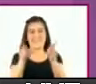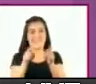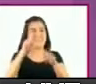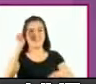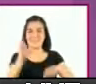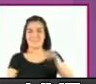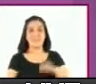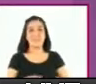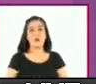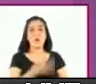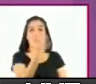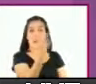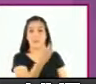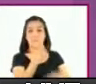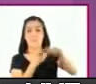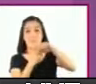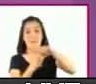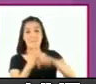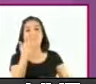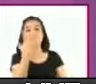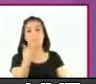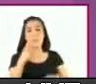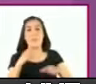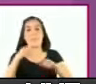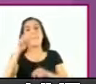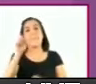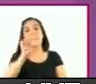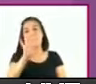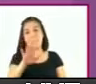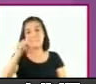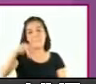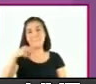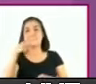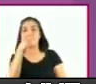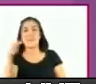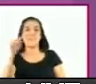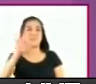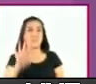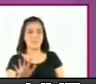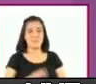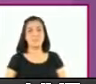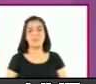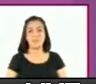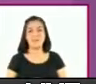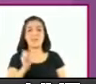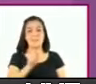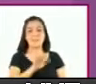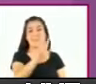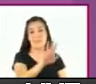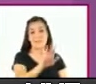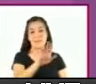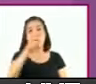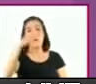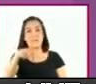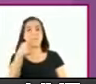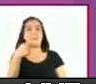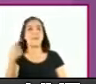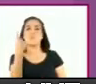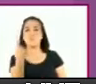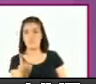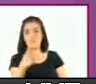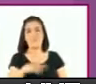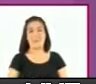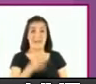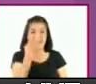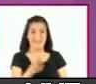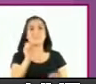tenemos 4 más 5n menos 5. Obtenemos 5n menos 1.